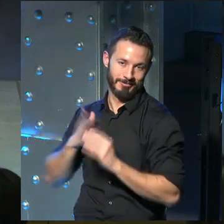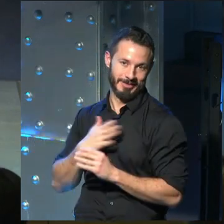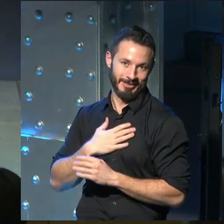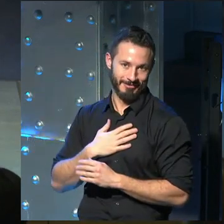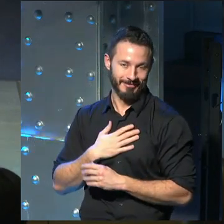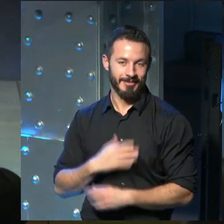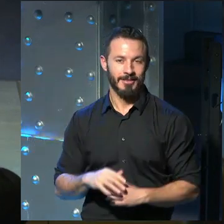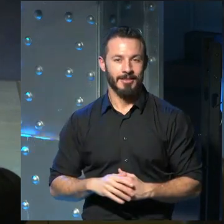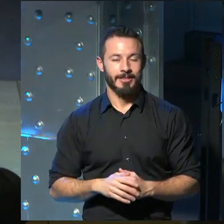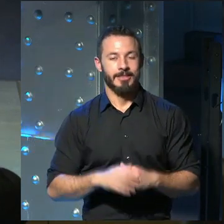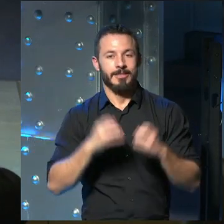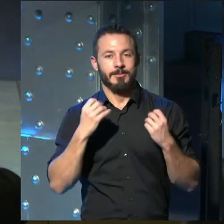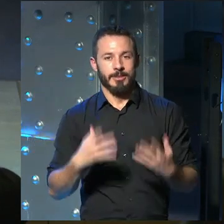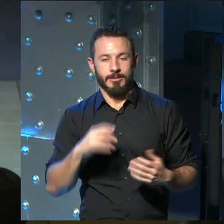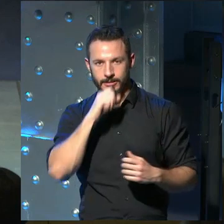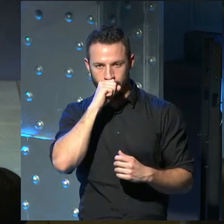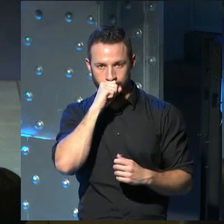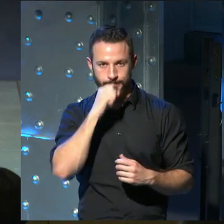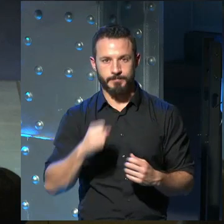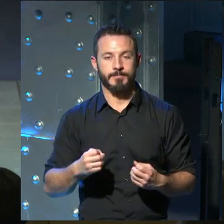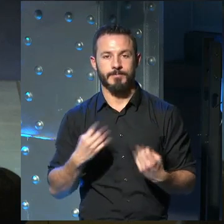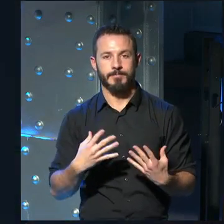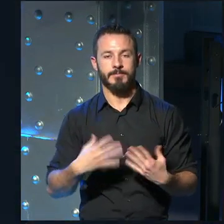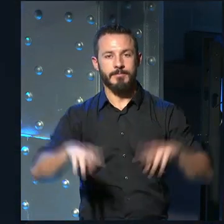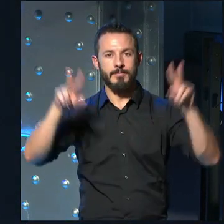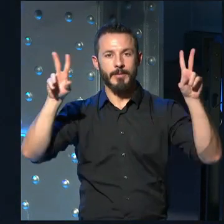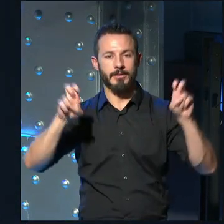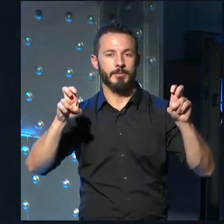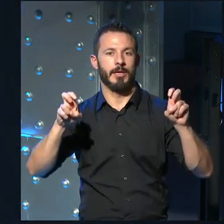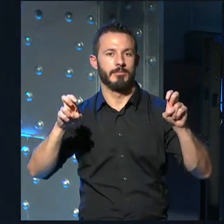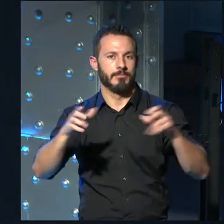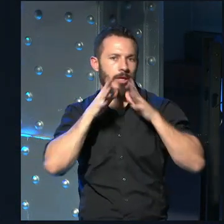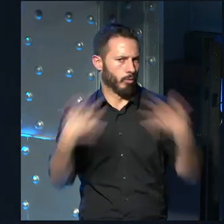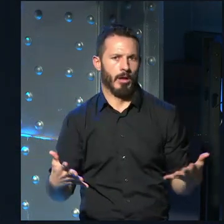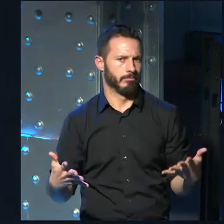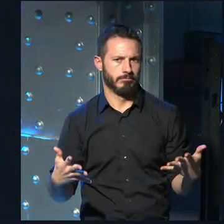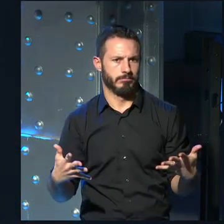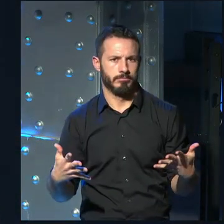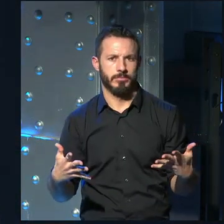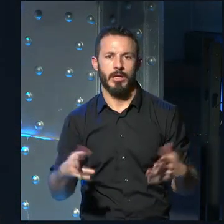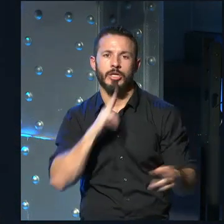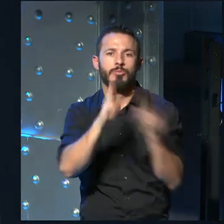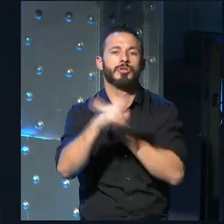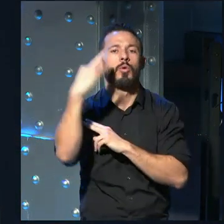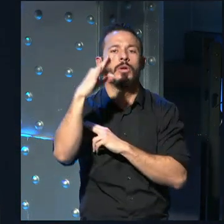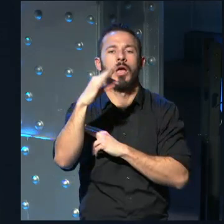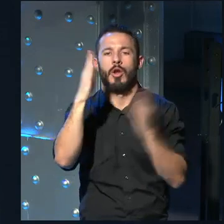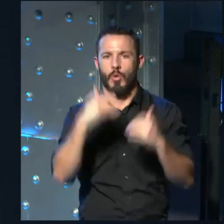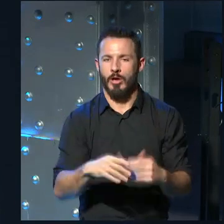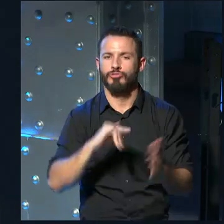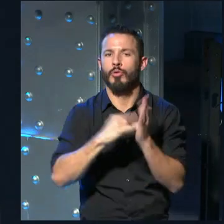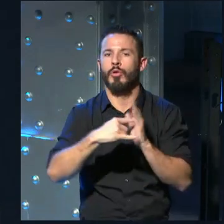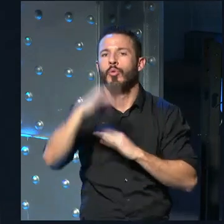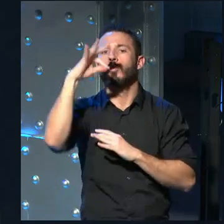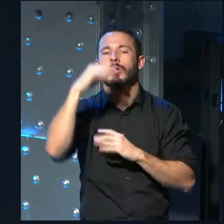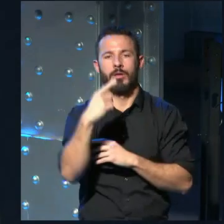esto. Bueno, pues es un tema de tremenda actualidad y donde no hay una única respuesta o una única solución,